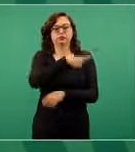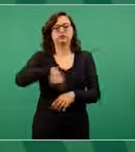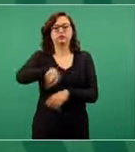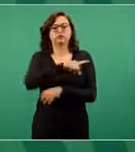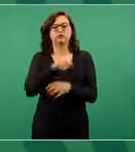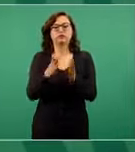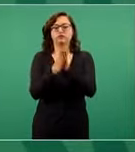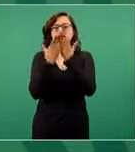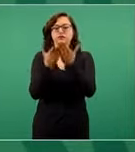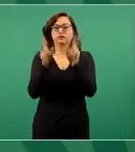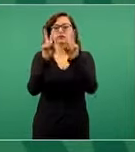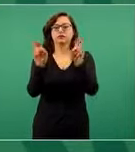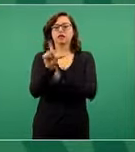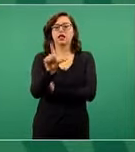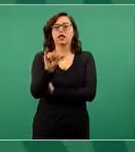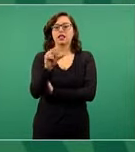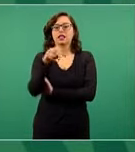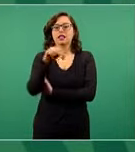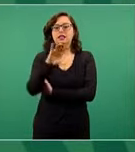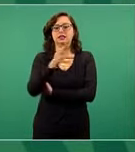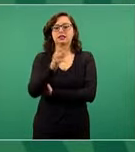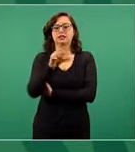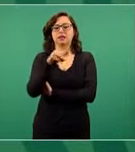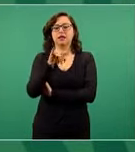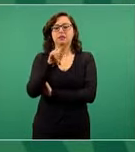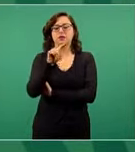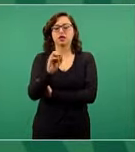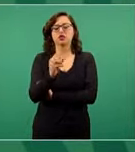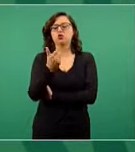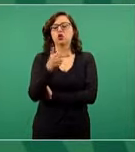linchamiento gráfico de Francisco I. Madero.